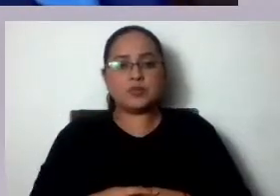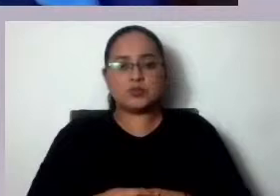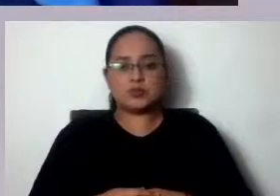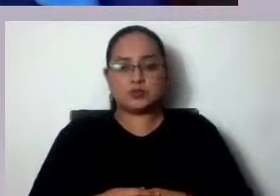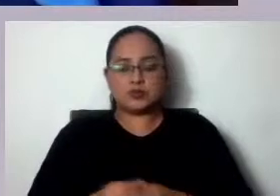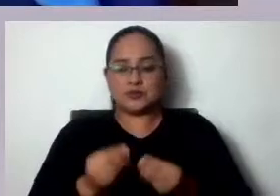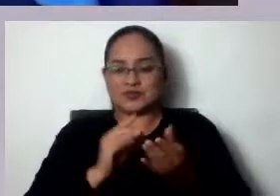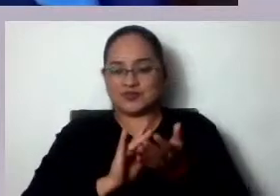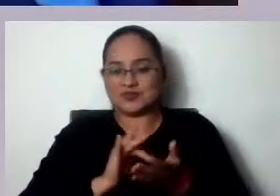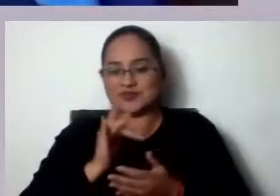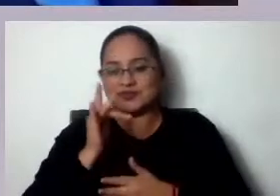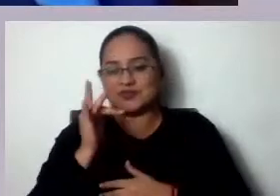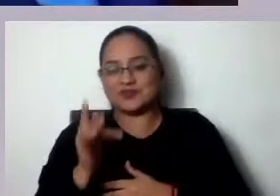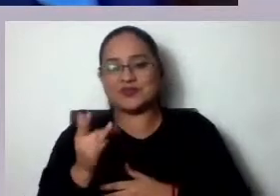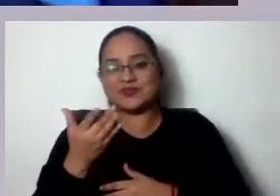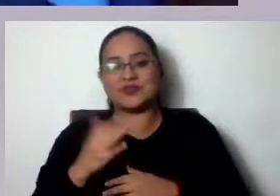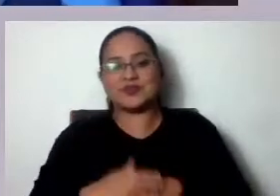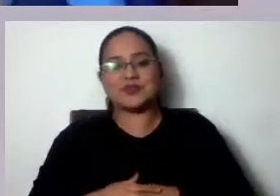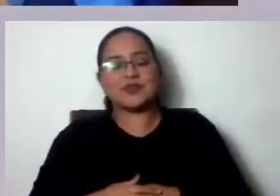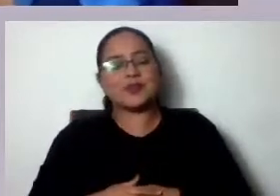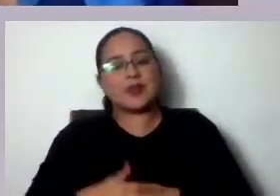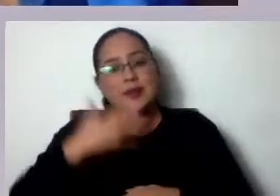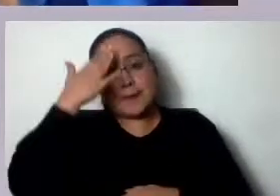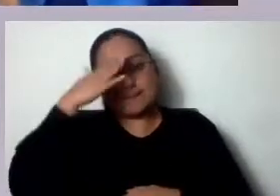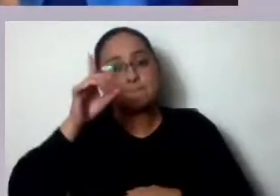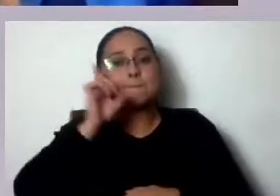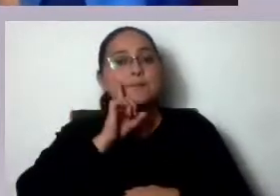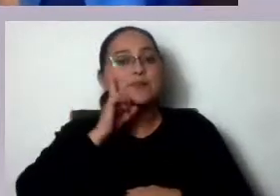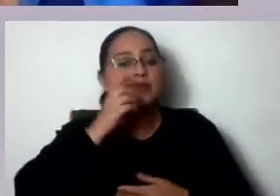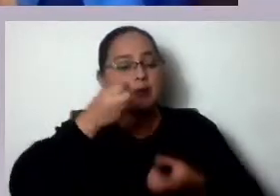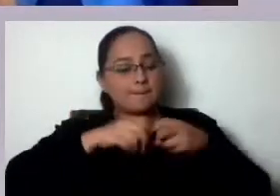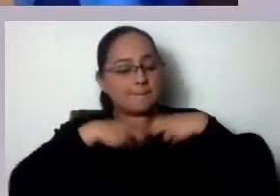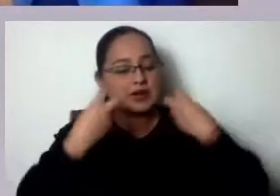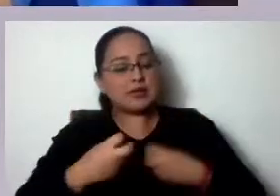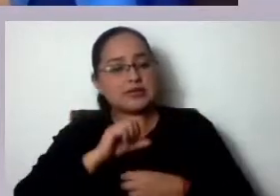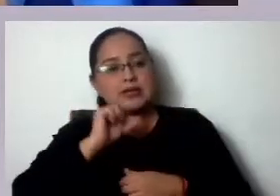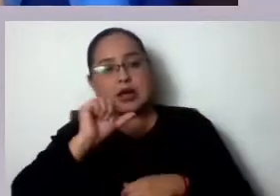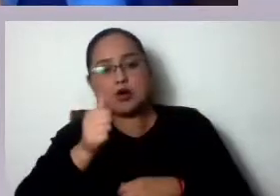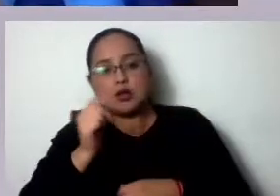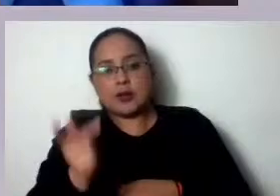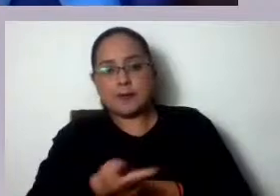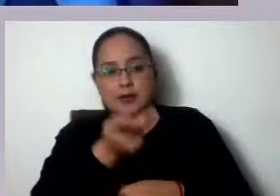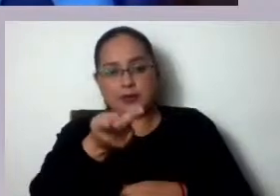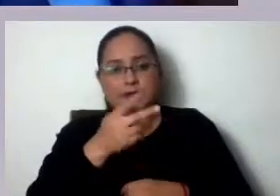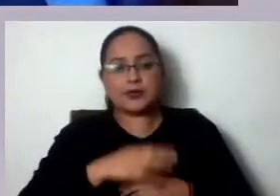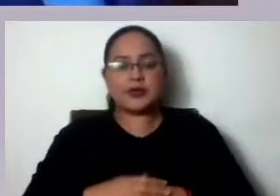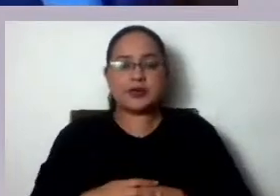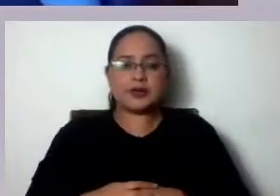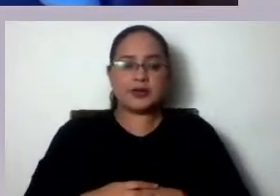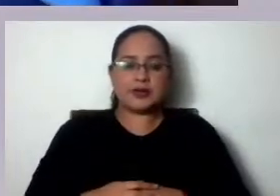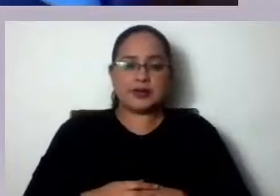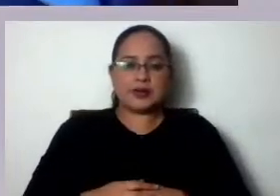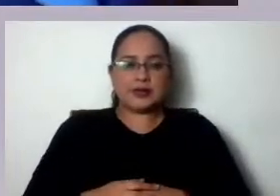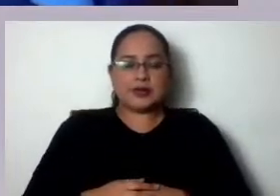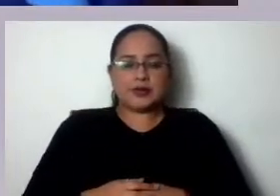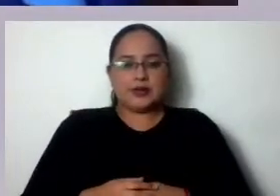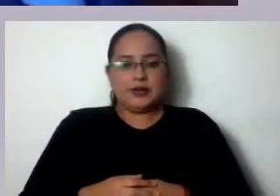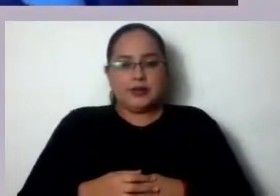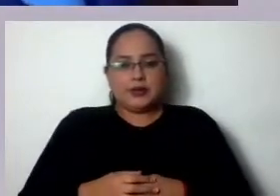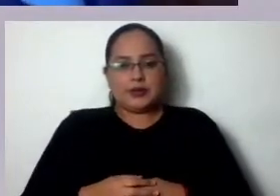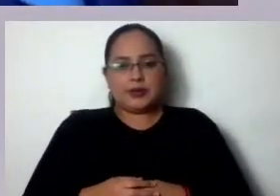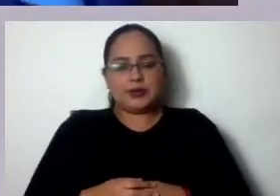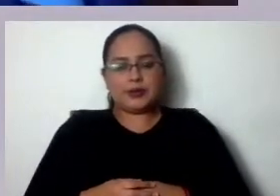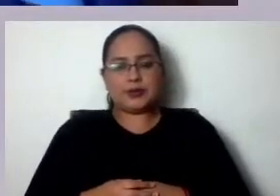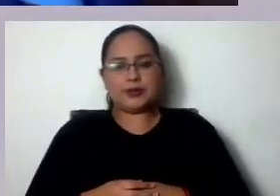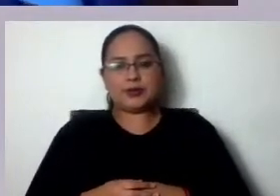muchísimas gracias señora ministra de otra permita más que es la siguiente cuál